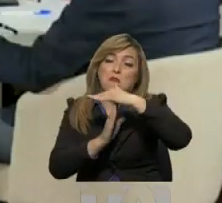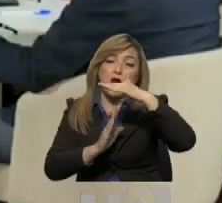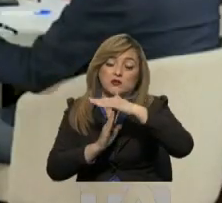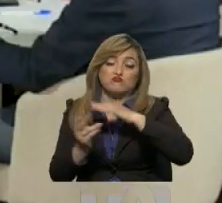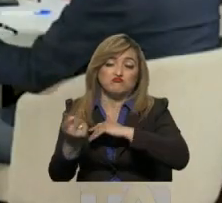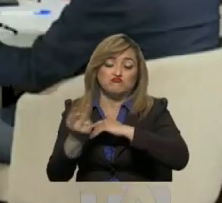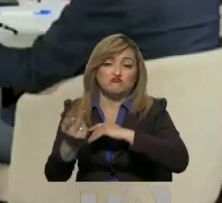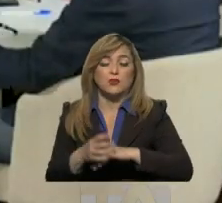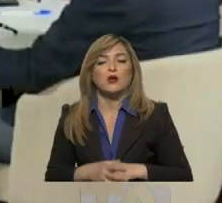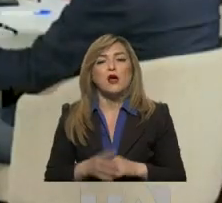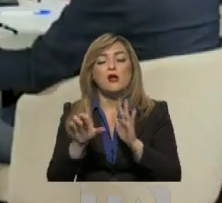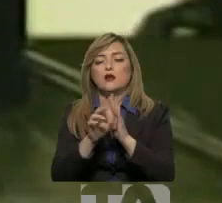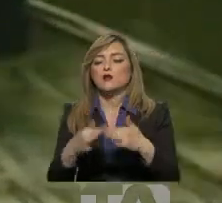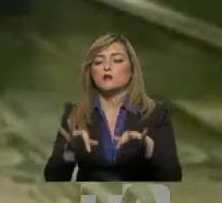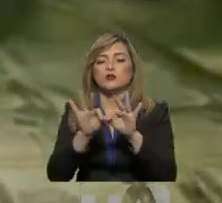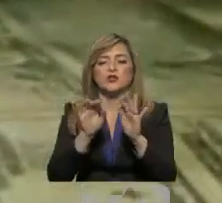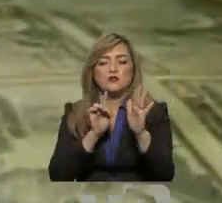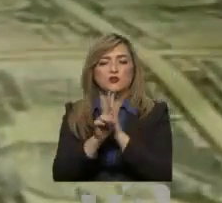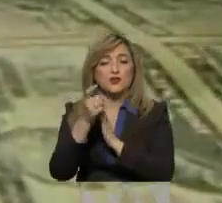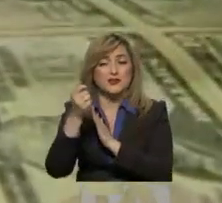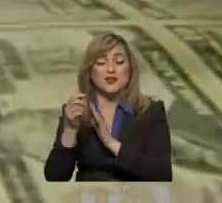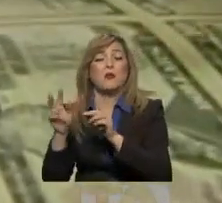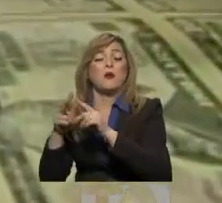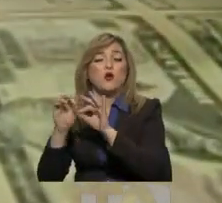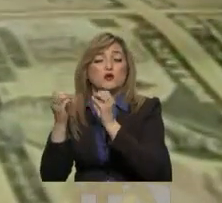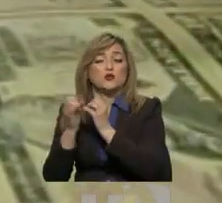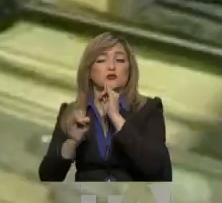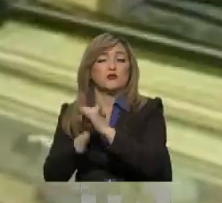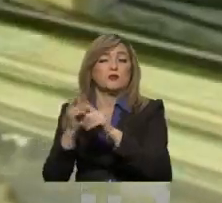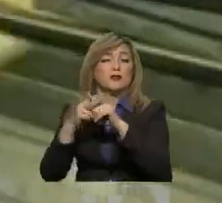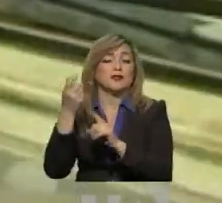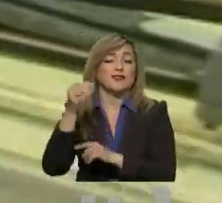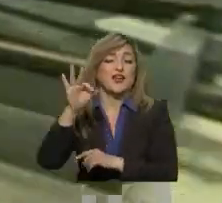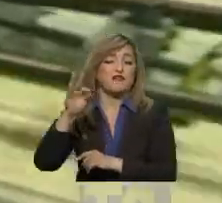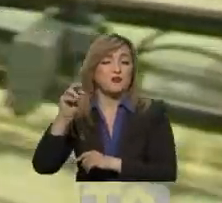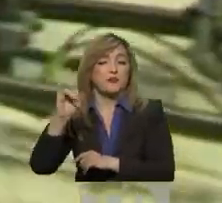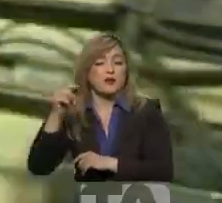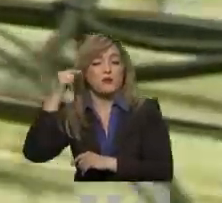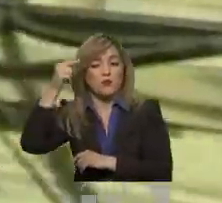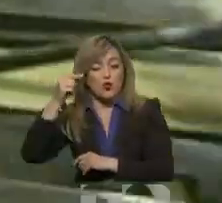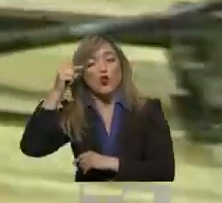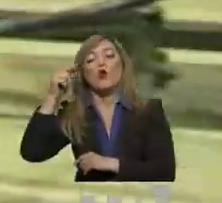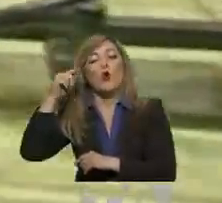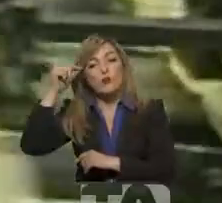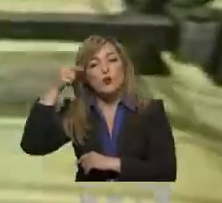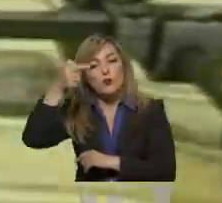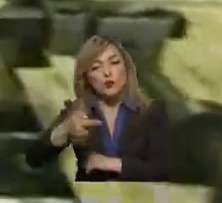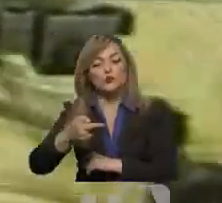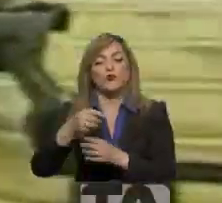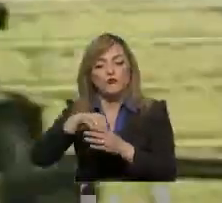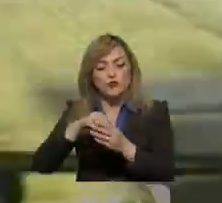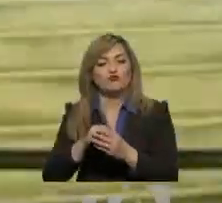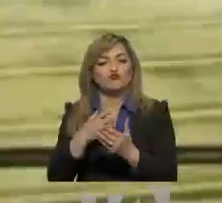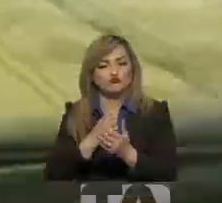que esta ley es importante para el desembolso de dinero de los organismos internacionales para que el próximo gobierno tenga recursos. En